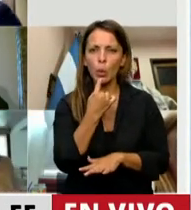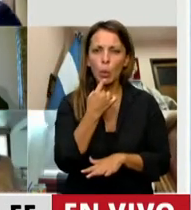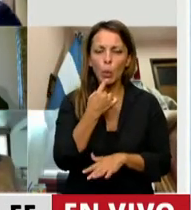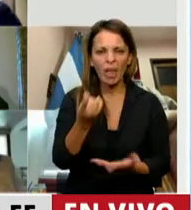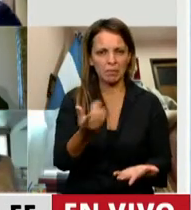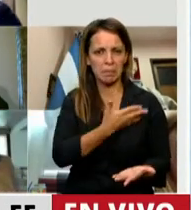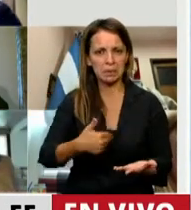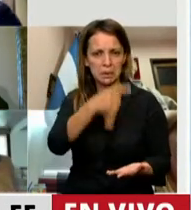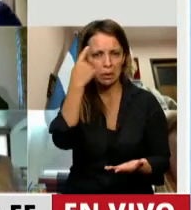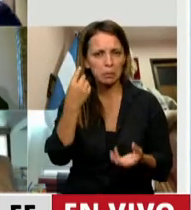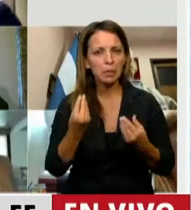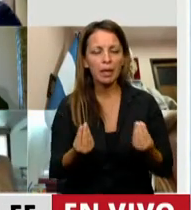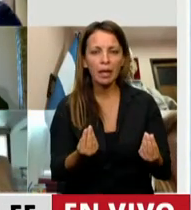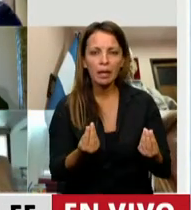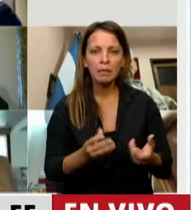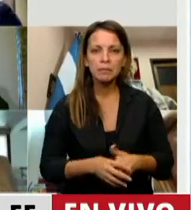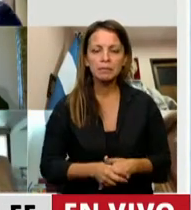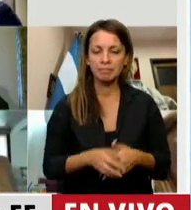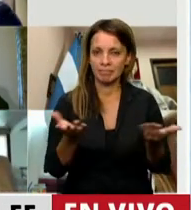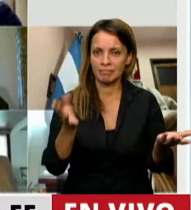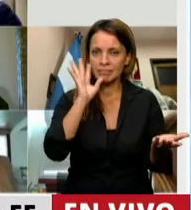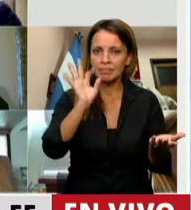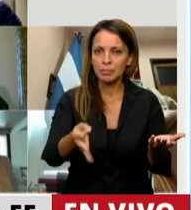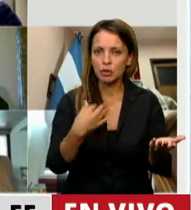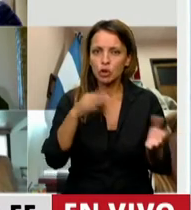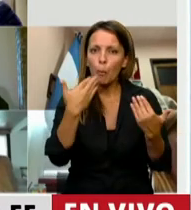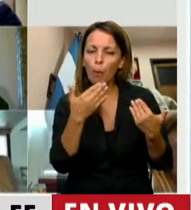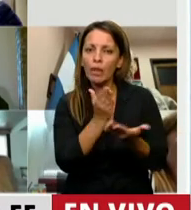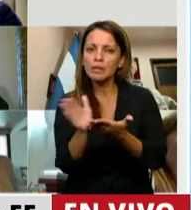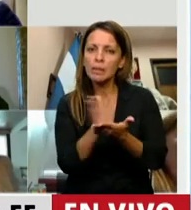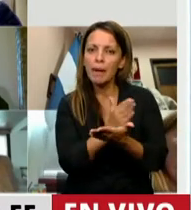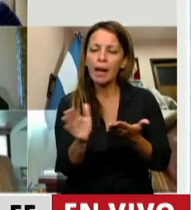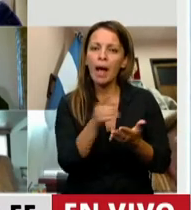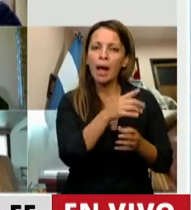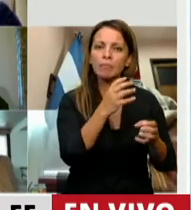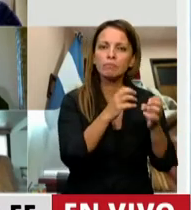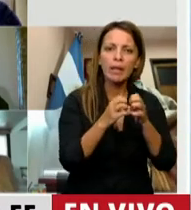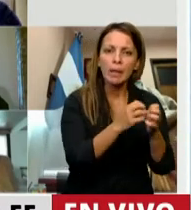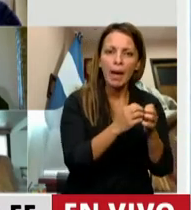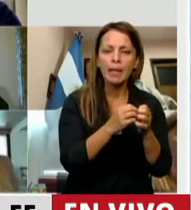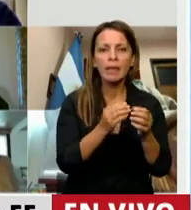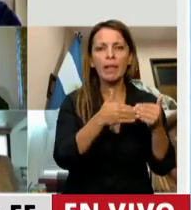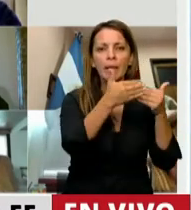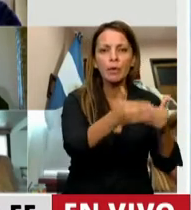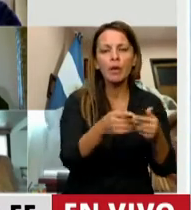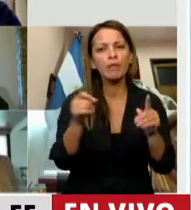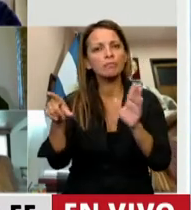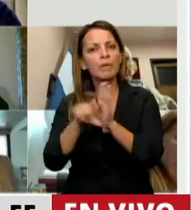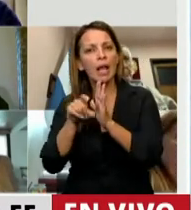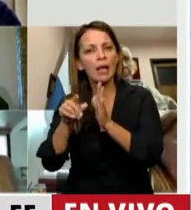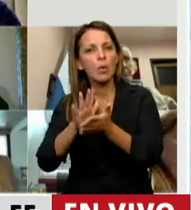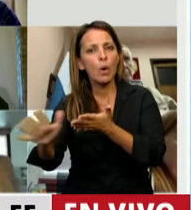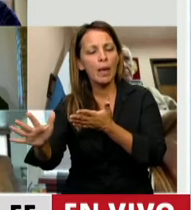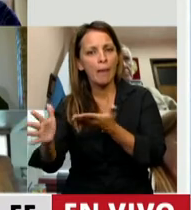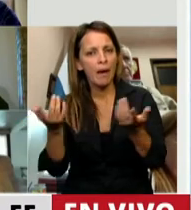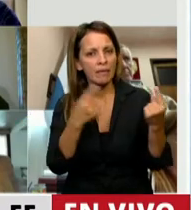la Nación. Porque claramente yo separo lo que es el debate de la prórroga del debate de una nueva ley. Podemos tener una